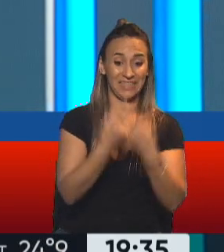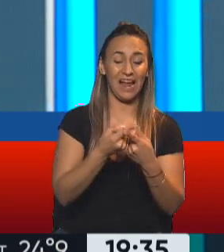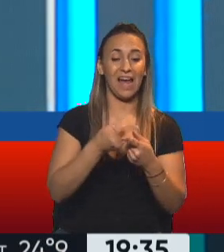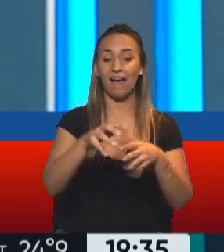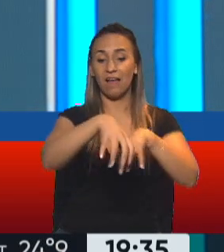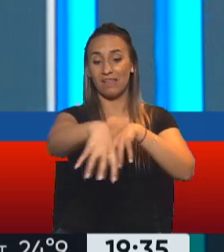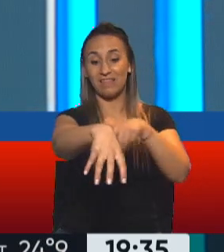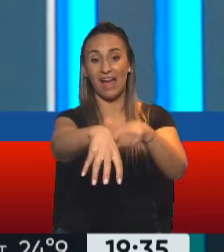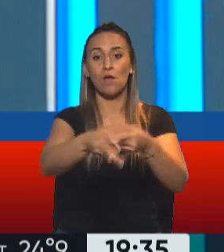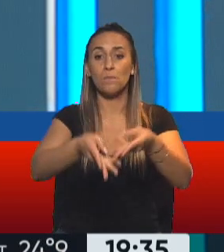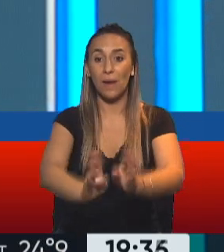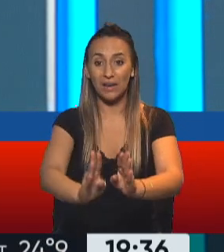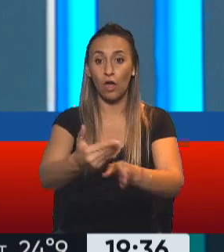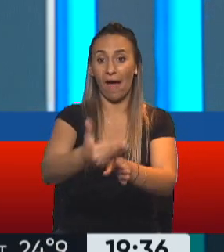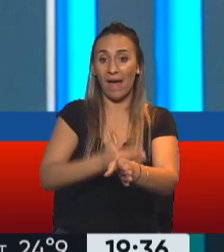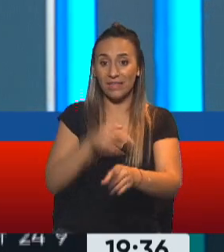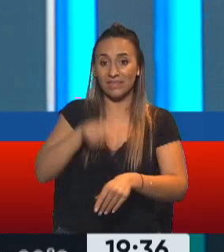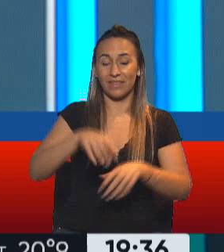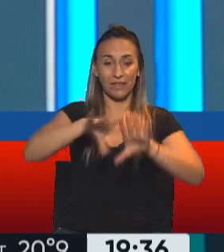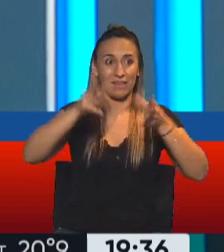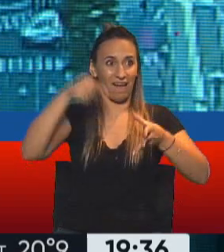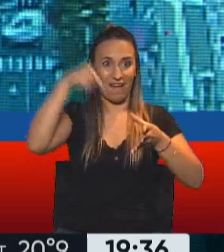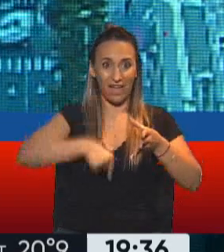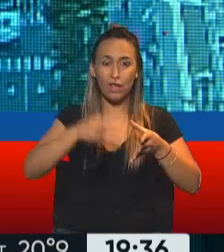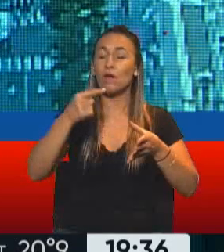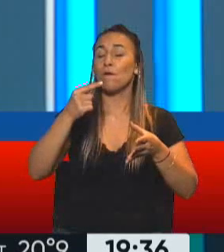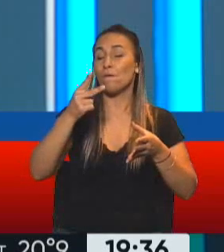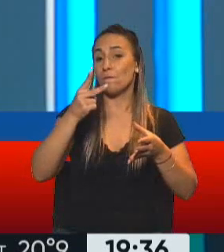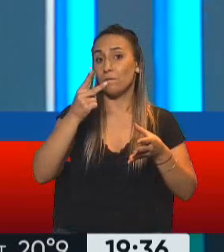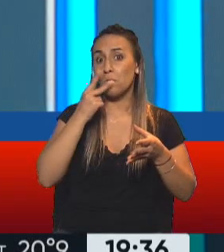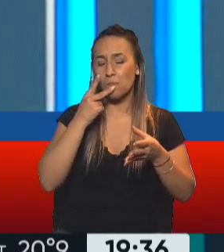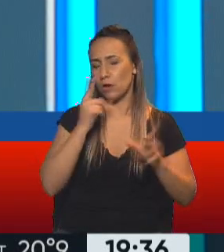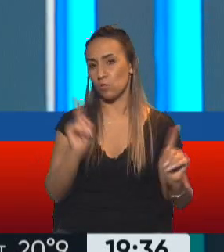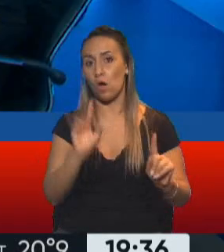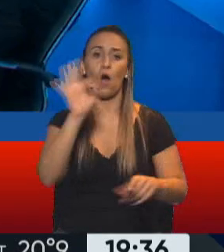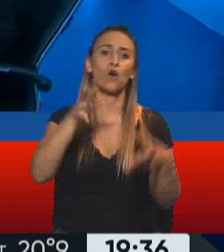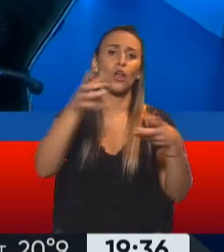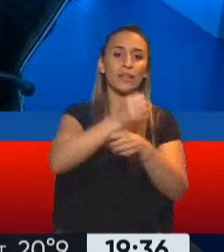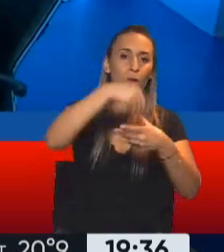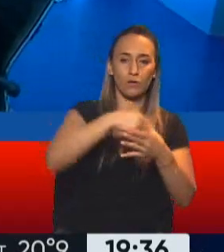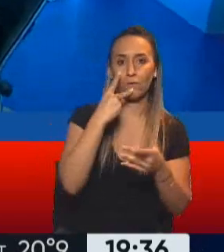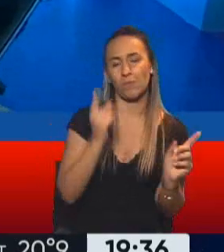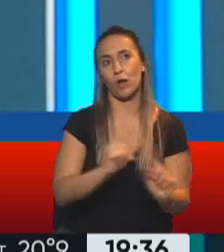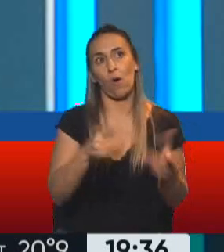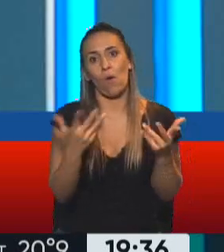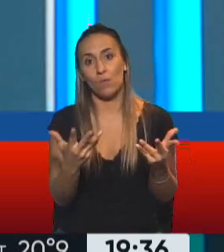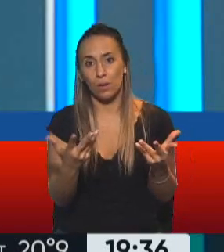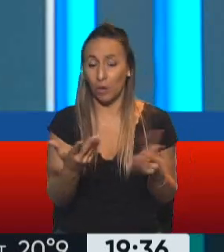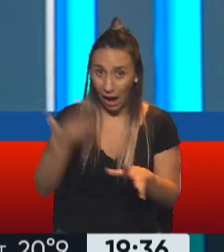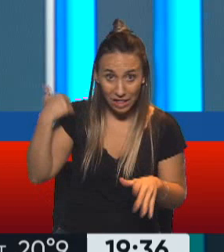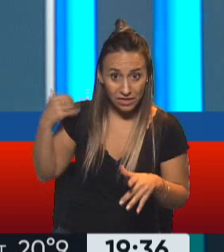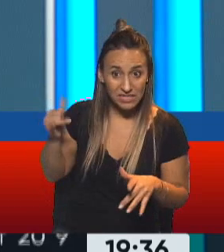30 años. Nadie se le ocurriría hoy fumar en un colectivo. Y esto pasaba hace 40 años. ¿Qué es lo que falta para que la sociedad